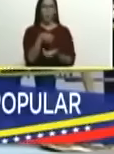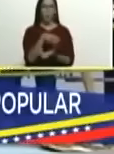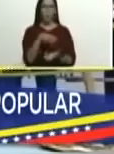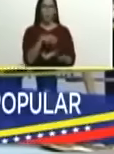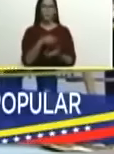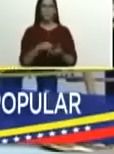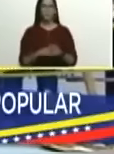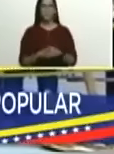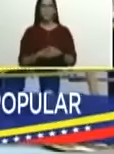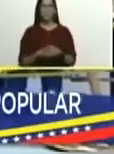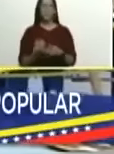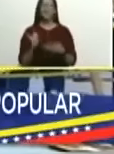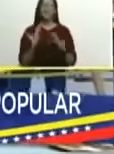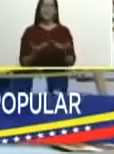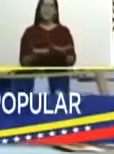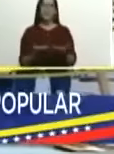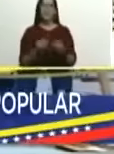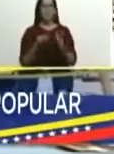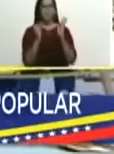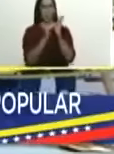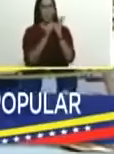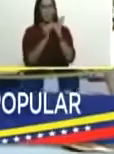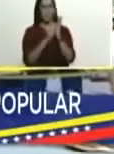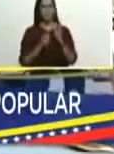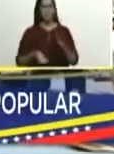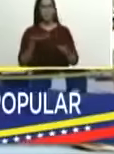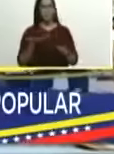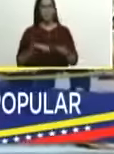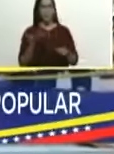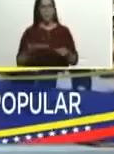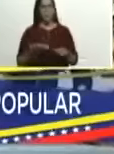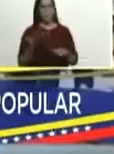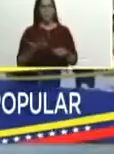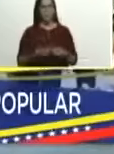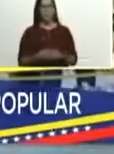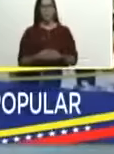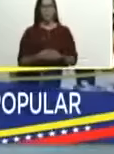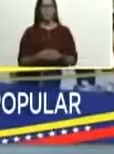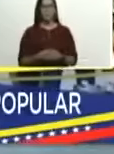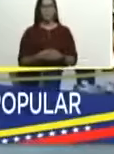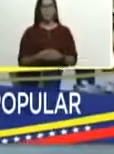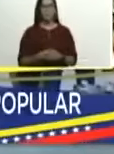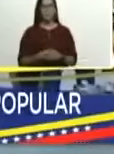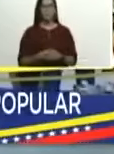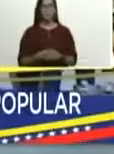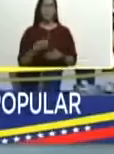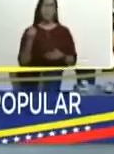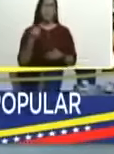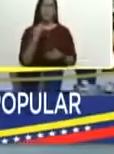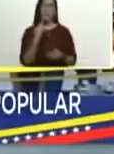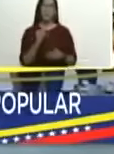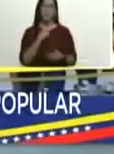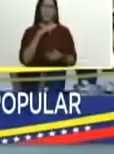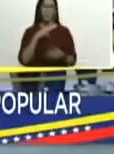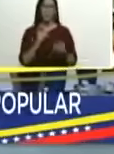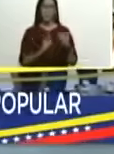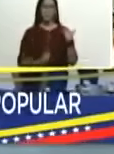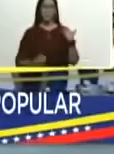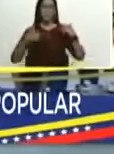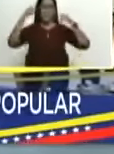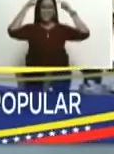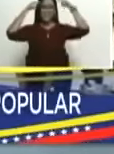le dimos una ponderación y una importancia. Y tal como nos lo decía nuestro presidente